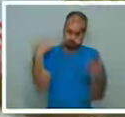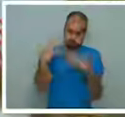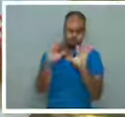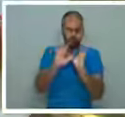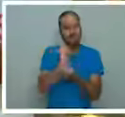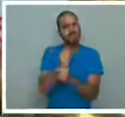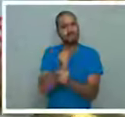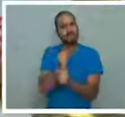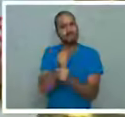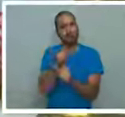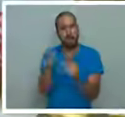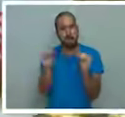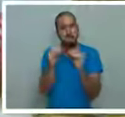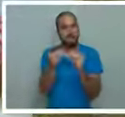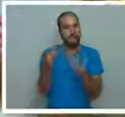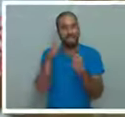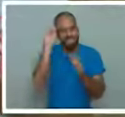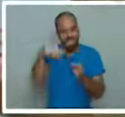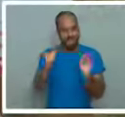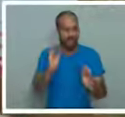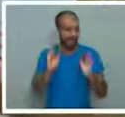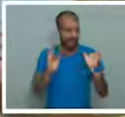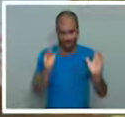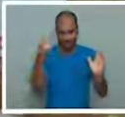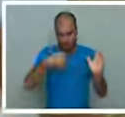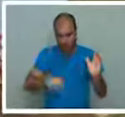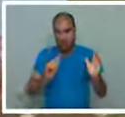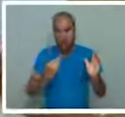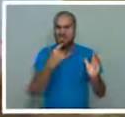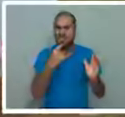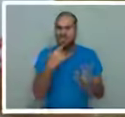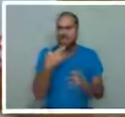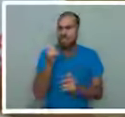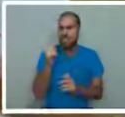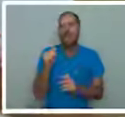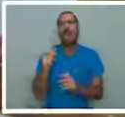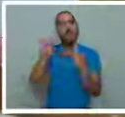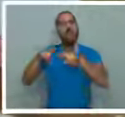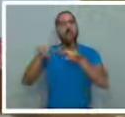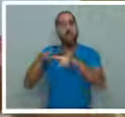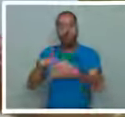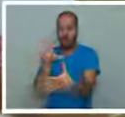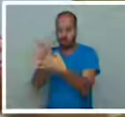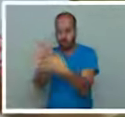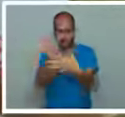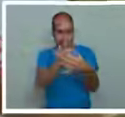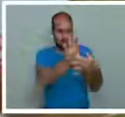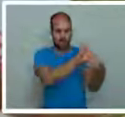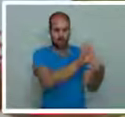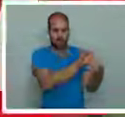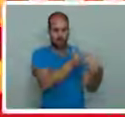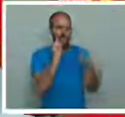fortaleciendo las alianzas con las universidades en aras de ofrecer mejores resultados a las demandas del sector pecuario